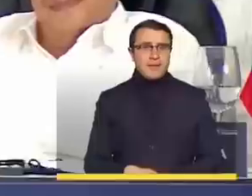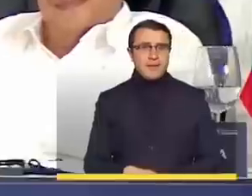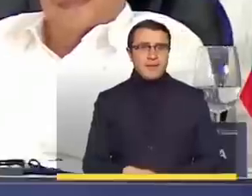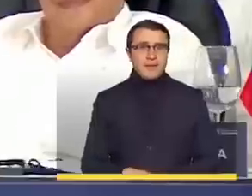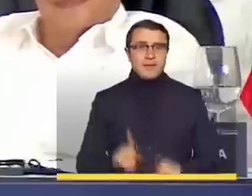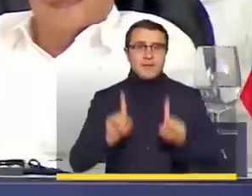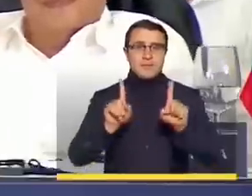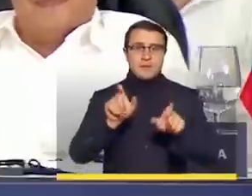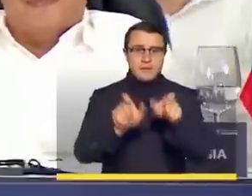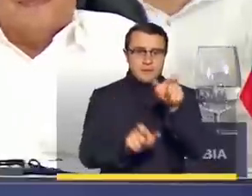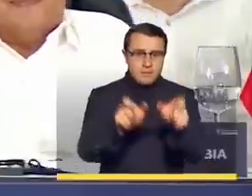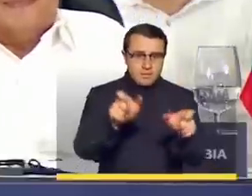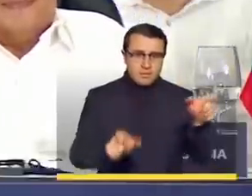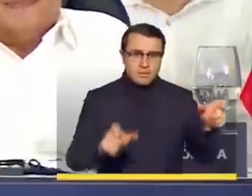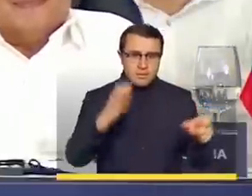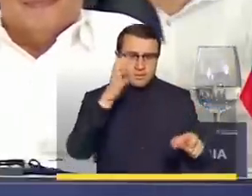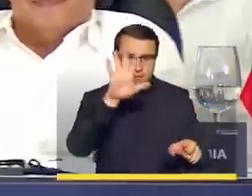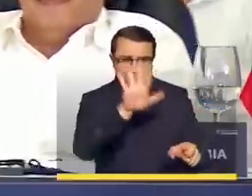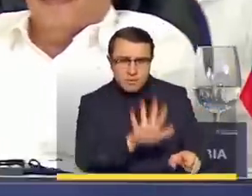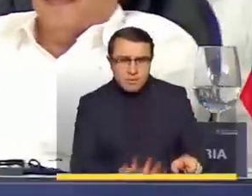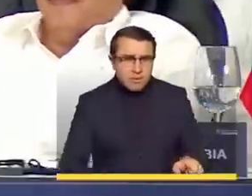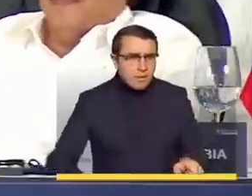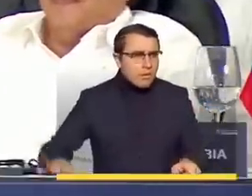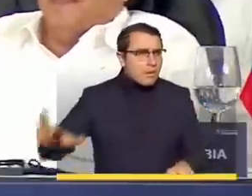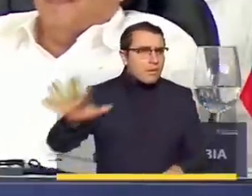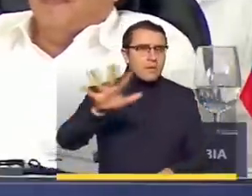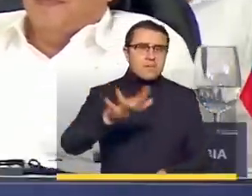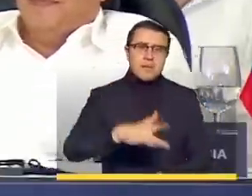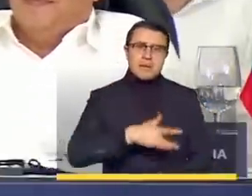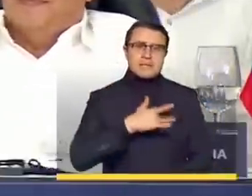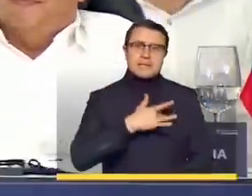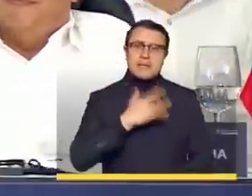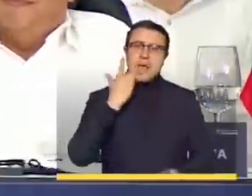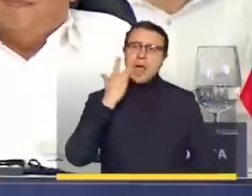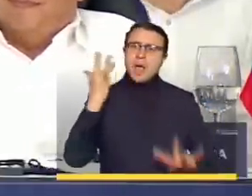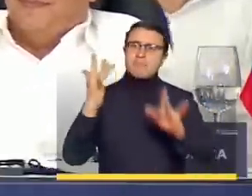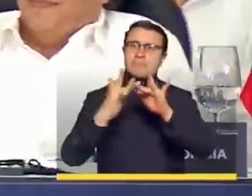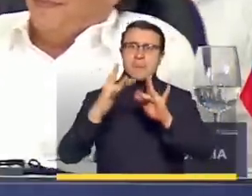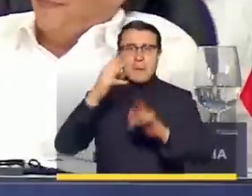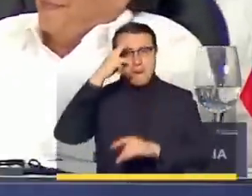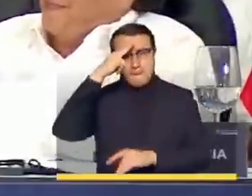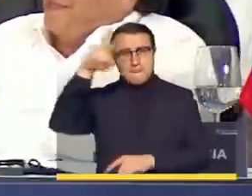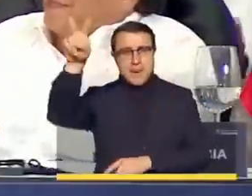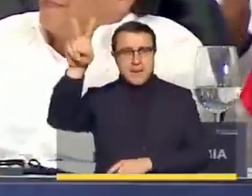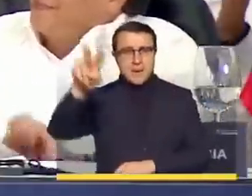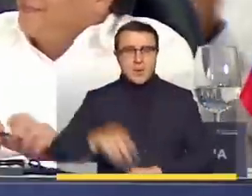pero que el pueblo de Colombia se sentía mexicano.